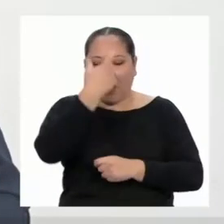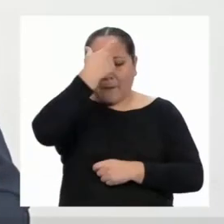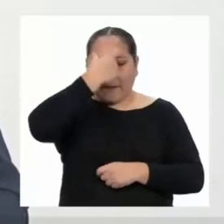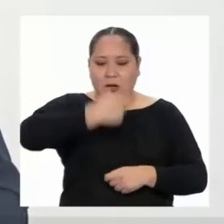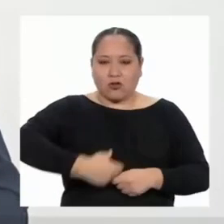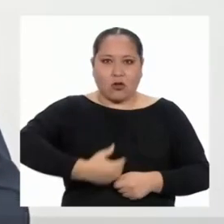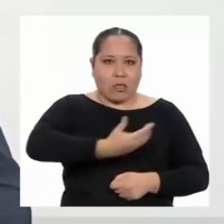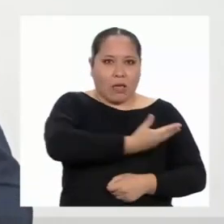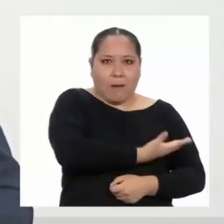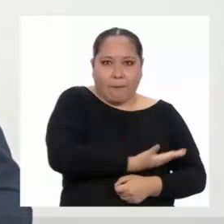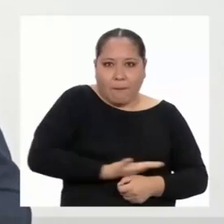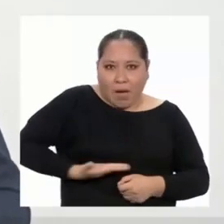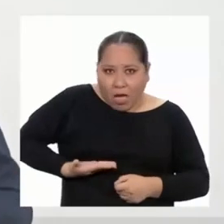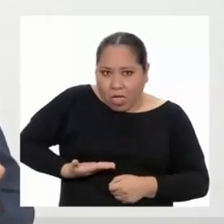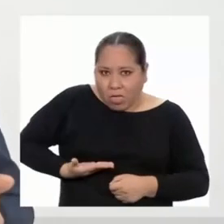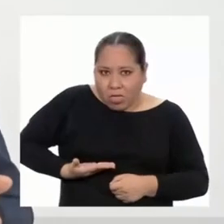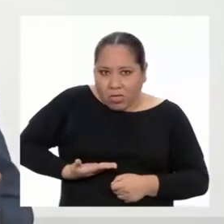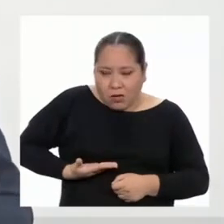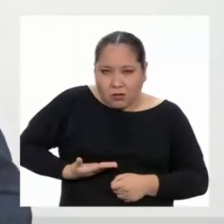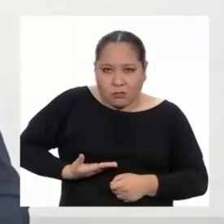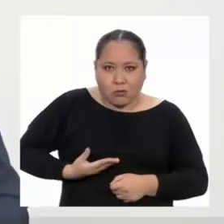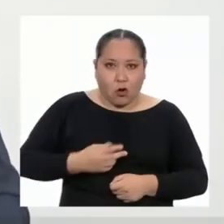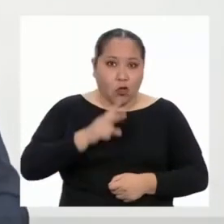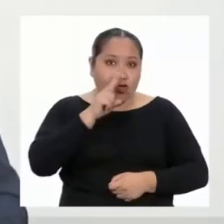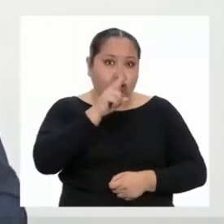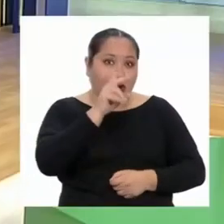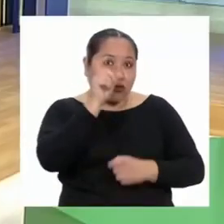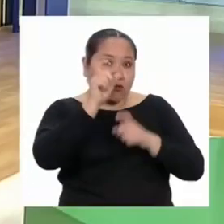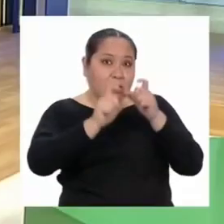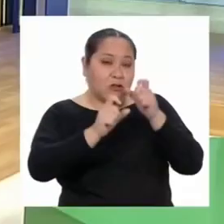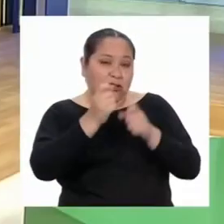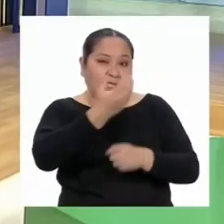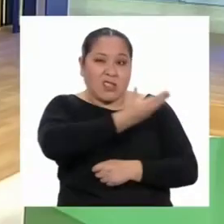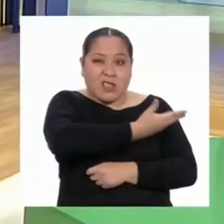y media o dos personas y media.